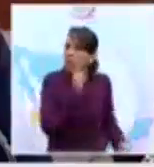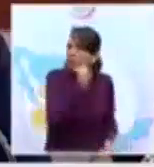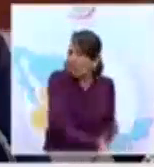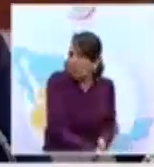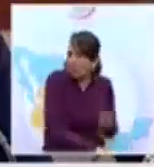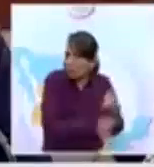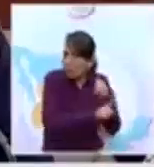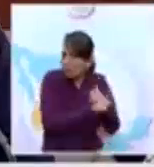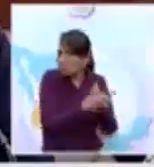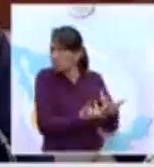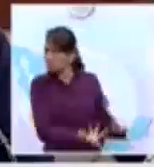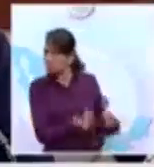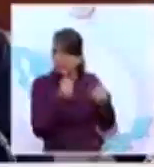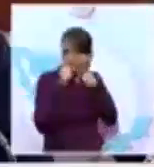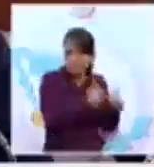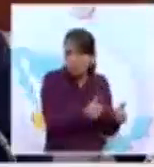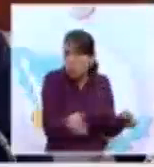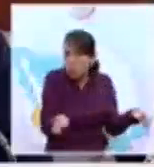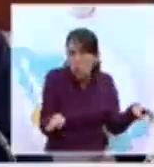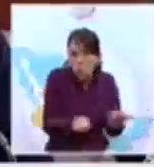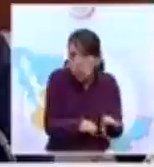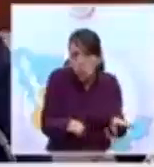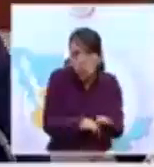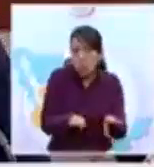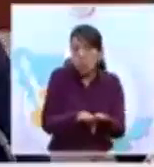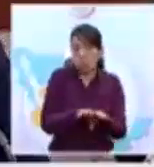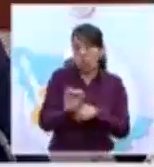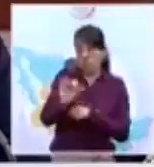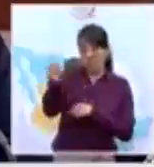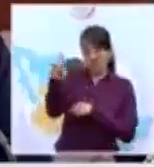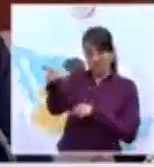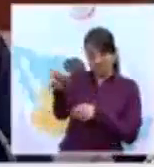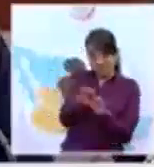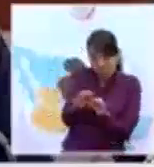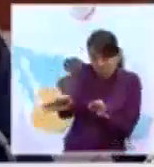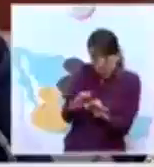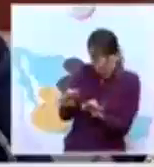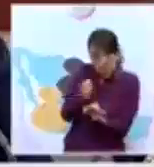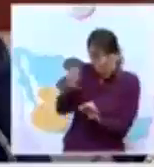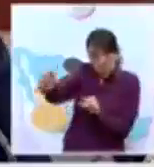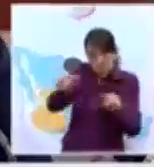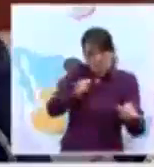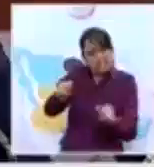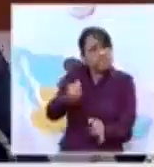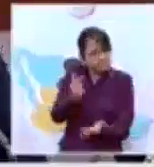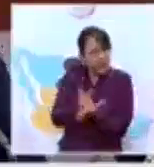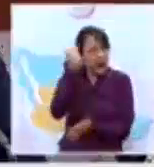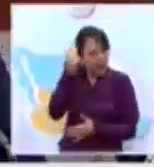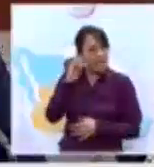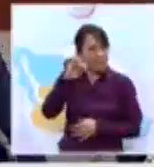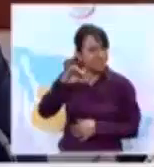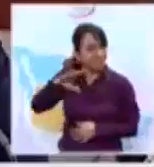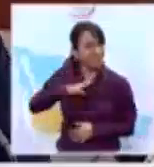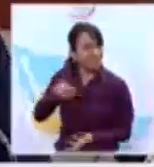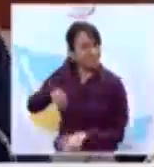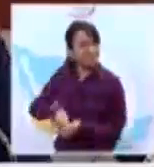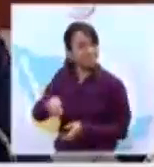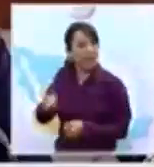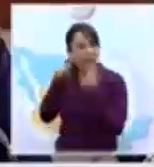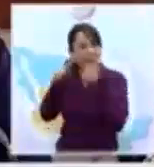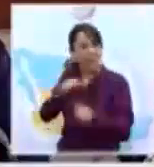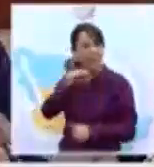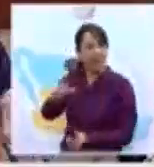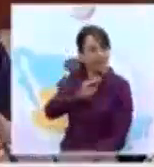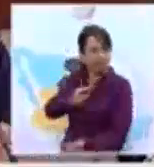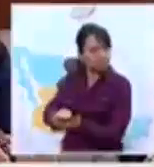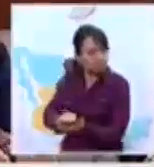existía una gravedad como otros municipios, ¿no? Entonces, eso es la descomposición de